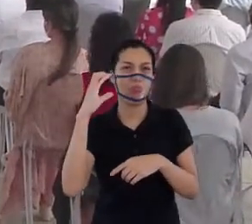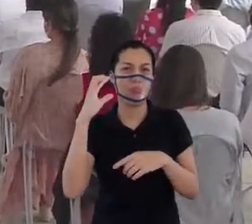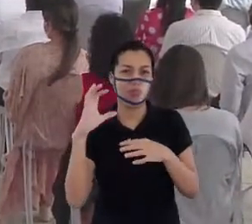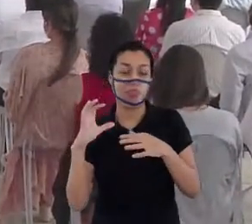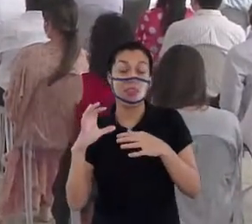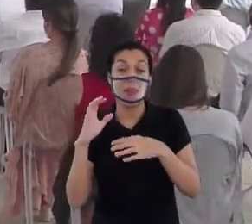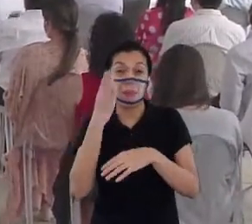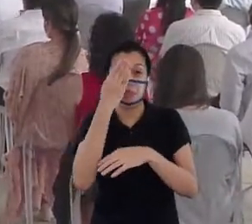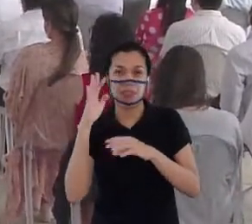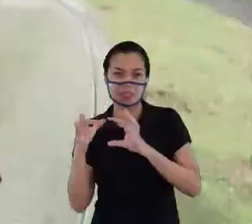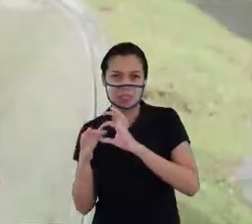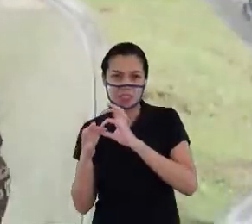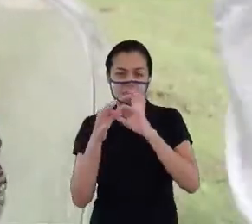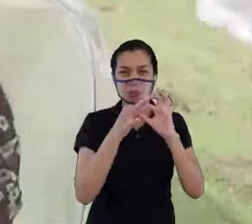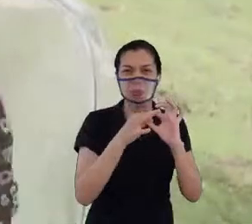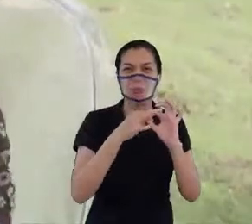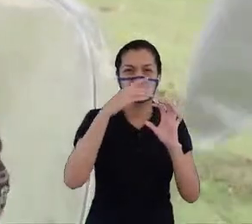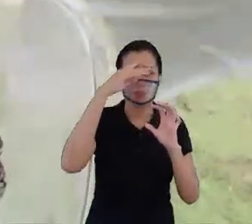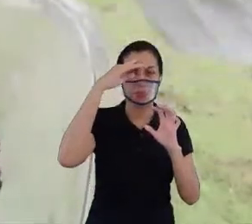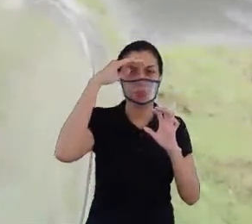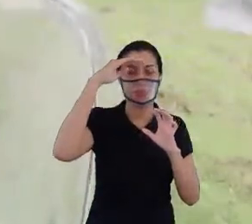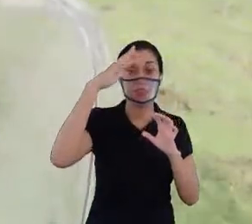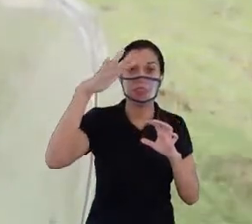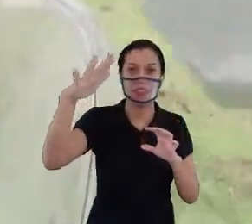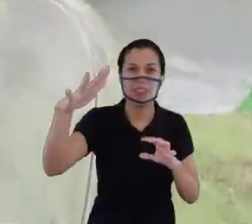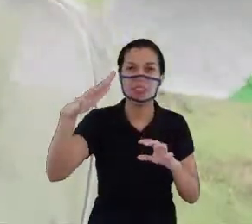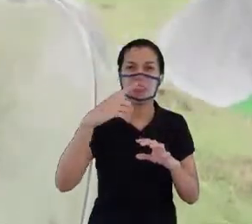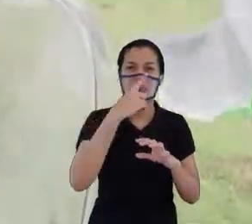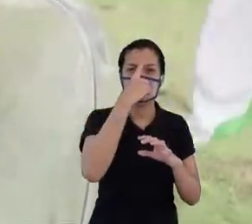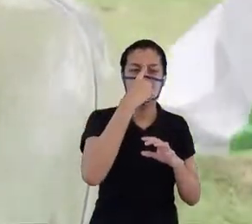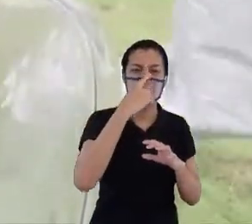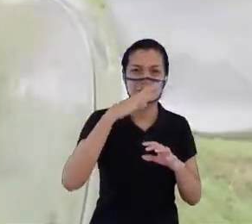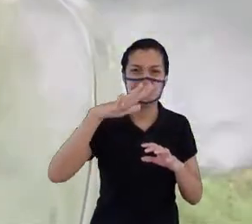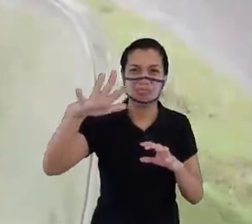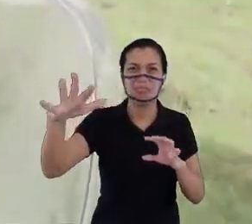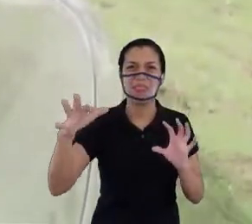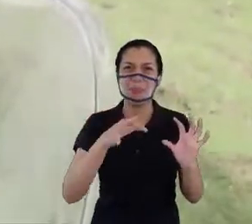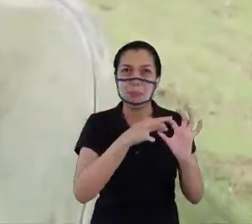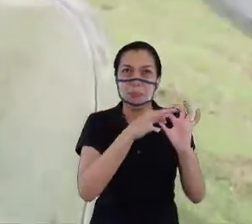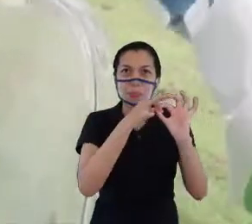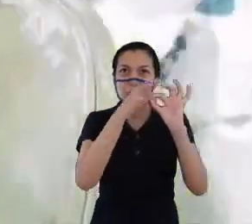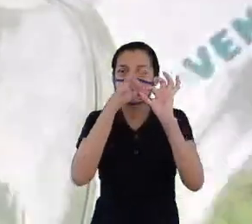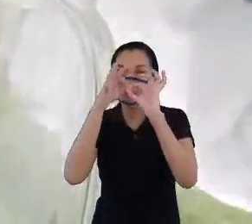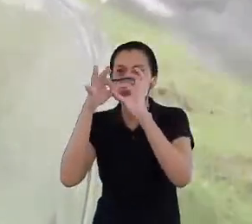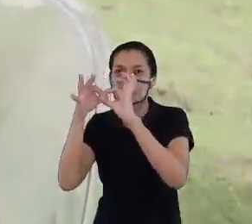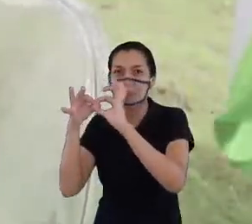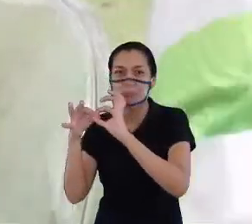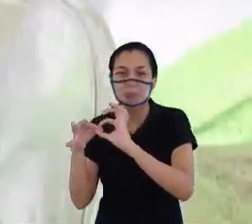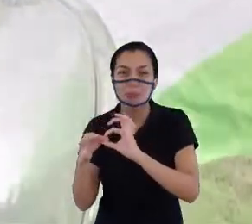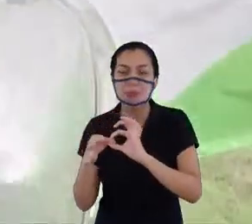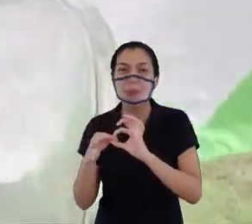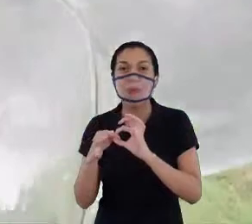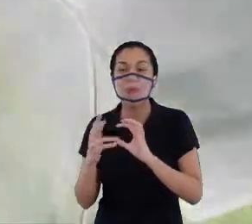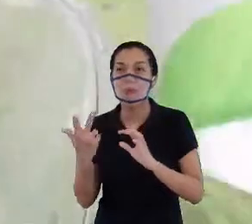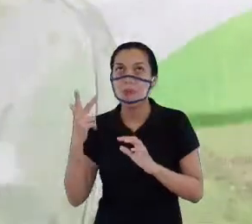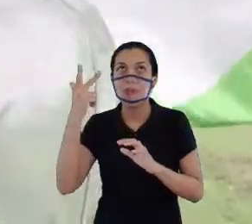con Barranquilla y Santa Marta. Y vemos cómo inversionistas extranjeros hoy están desarrollando